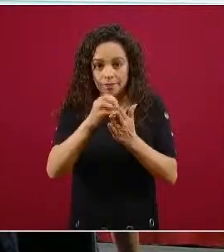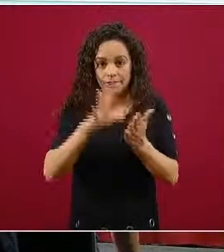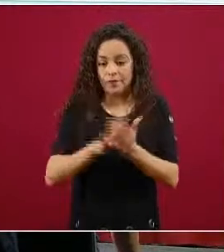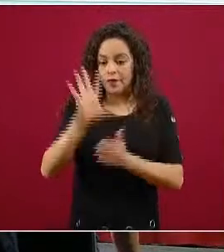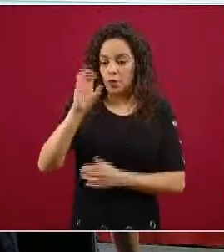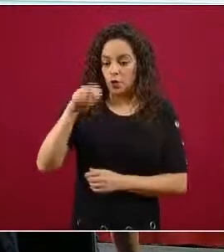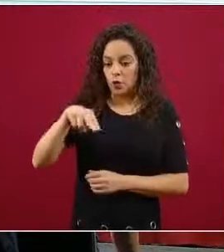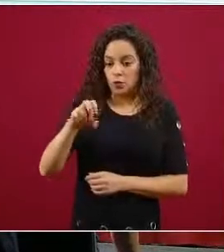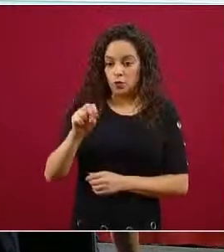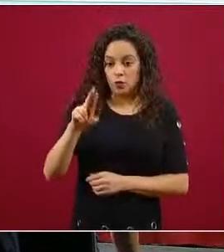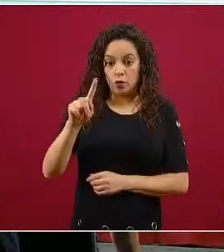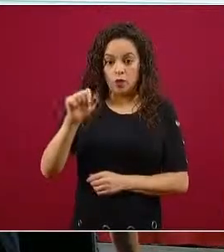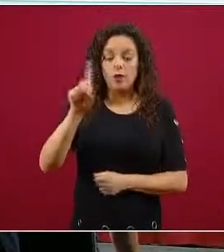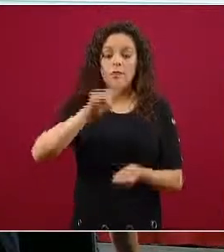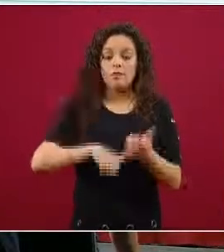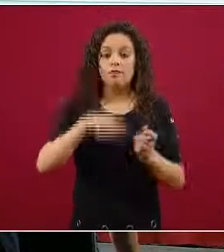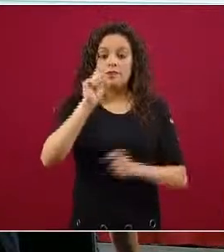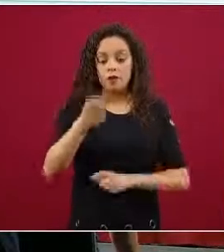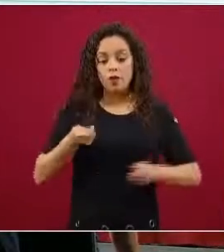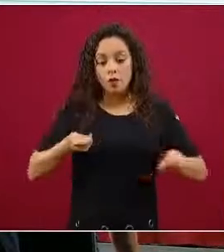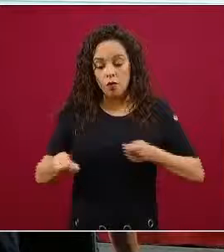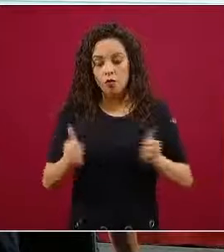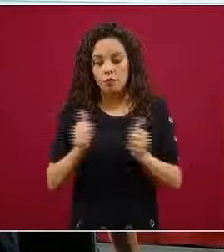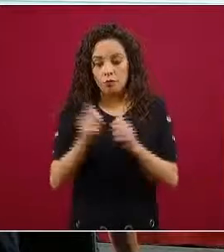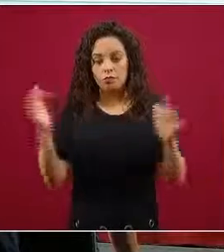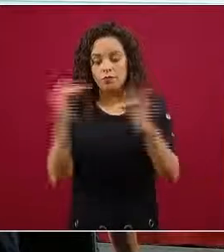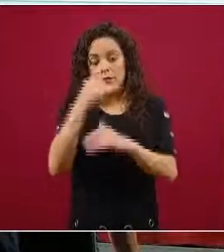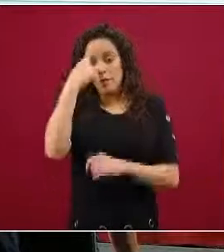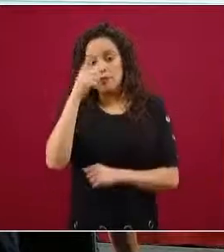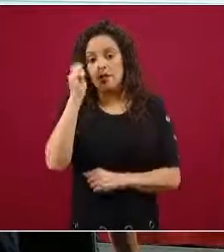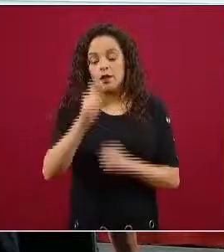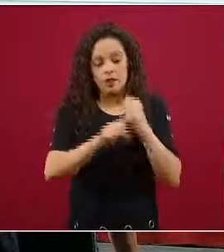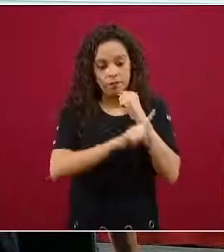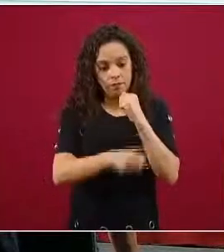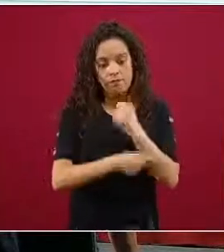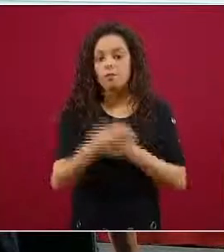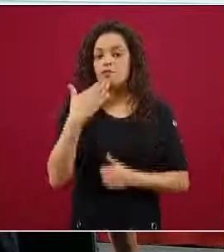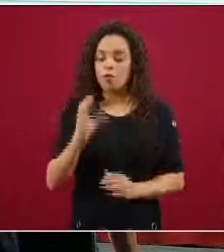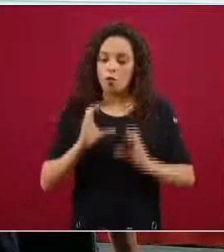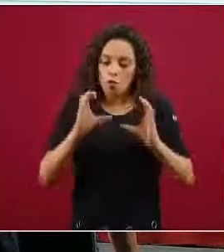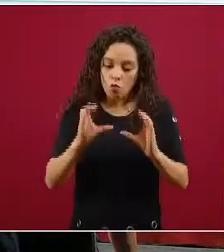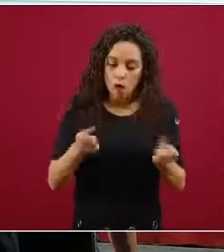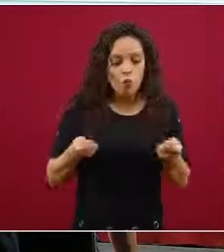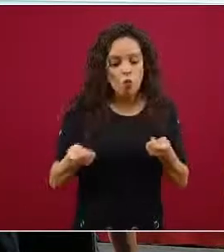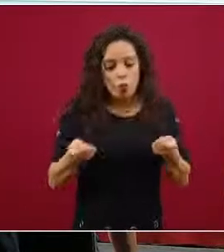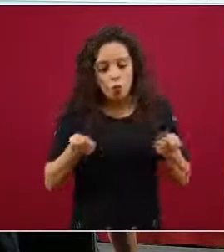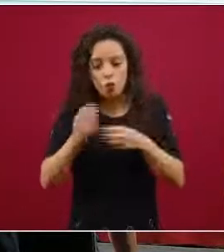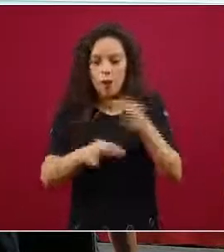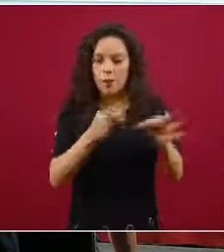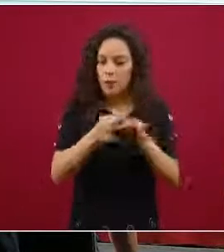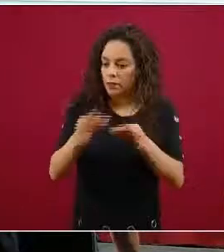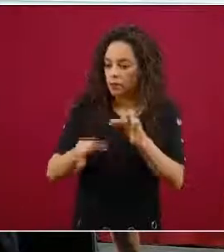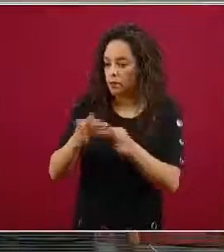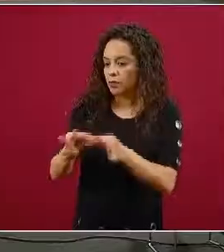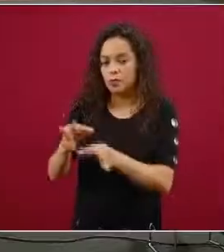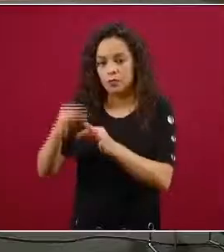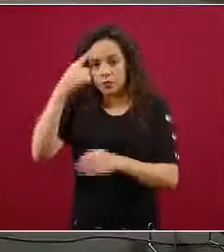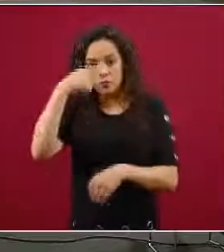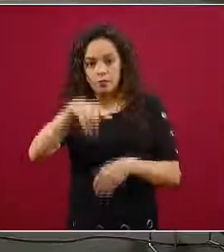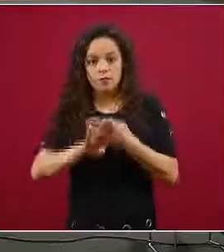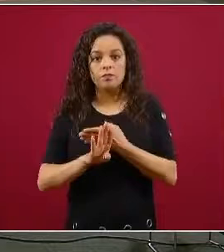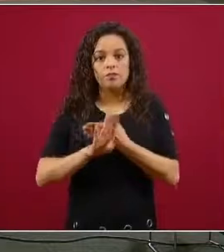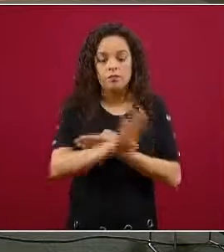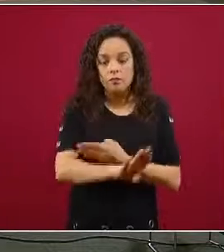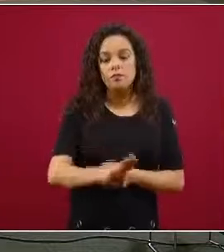para tener un embarazo que esté controlado con los riesgos potenciales al